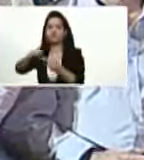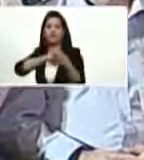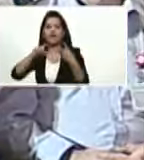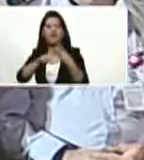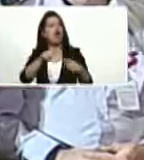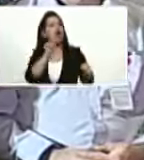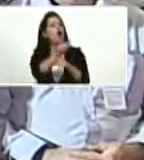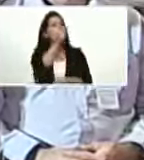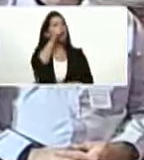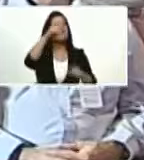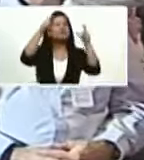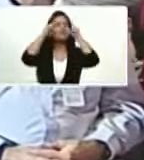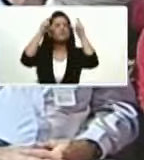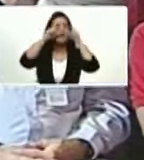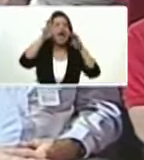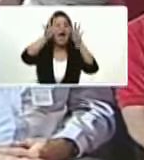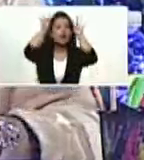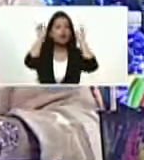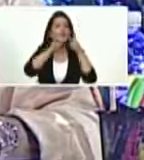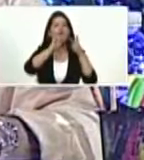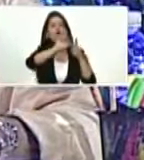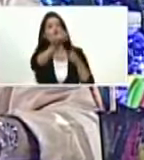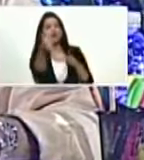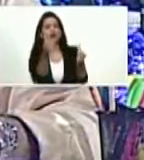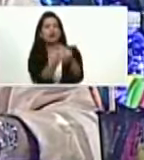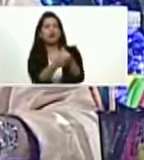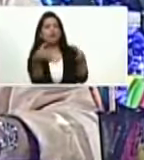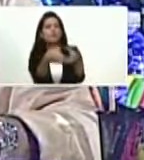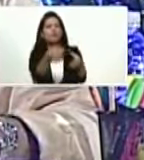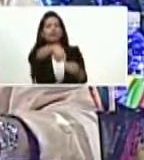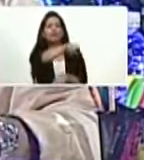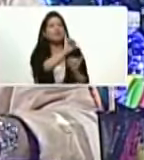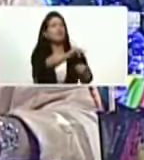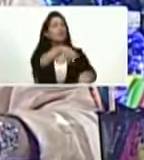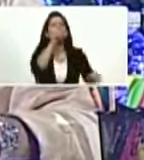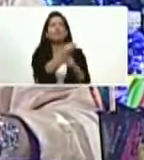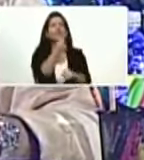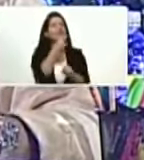Alup y compañía. Te lo digo, Ramos Alup.